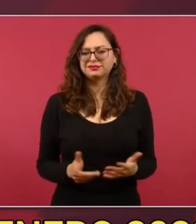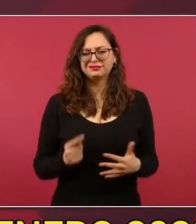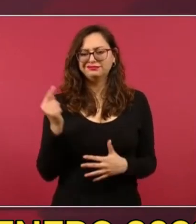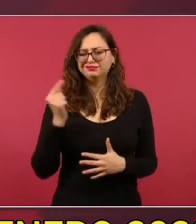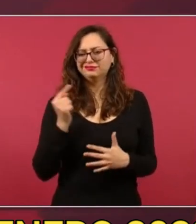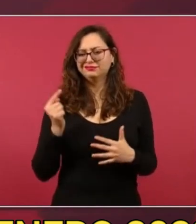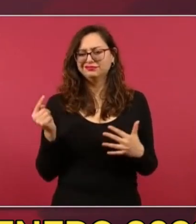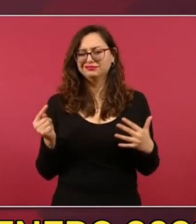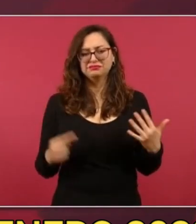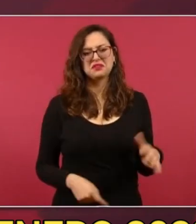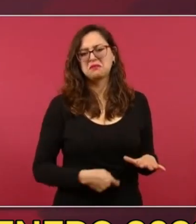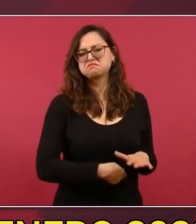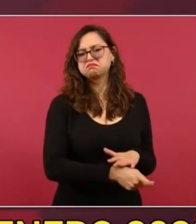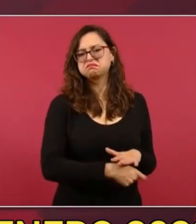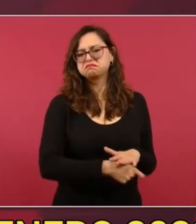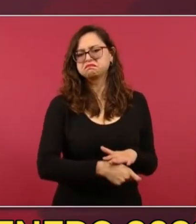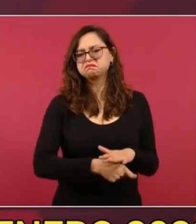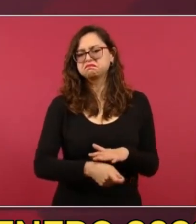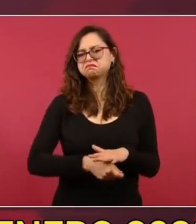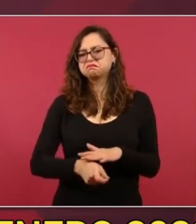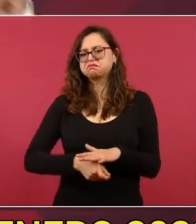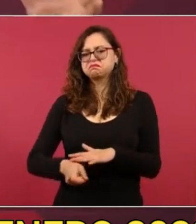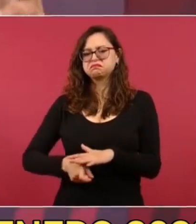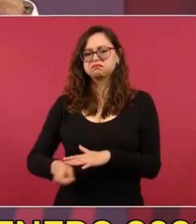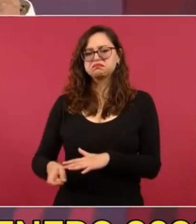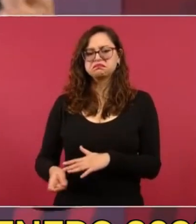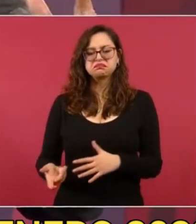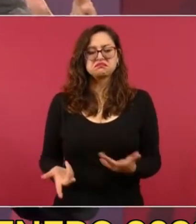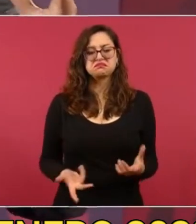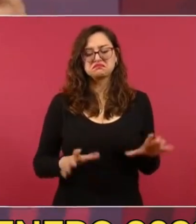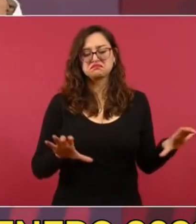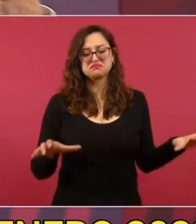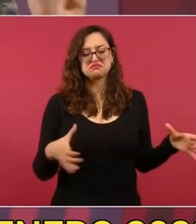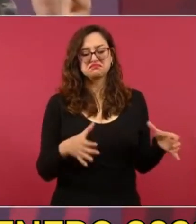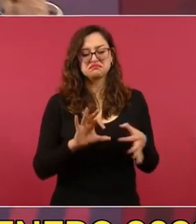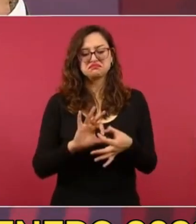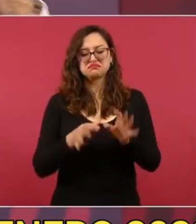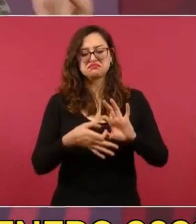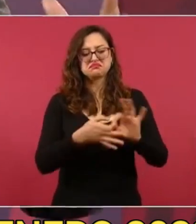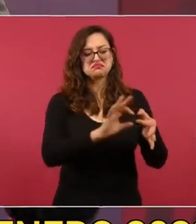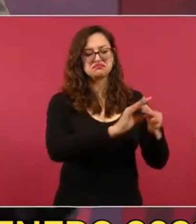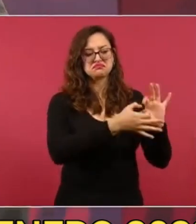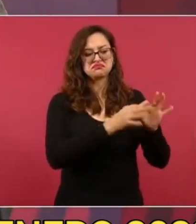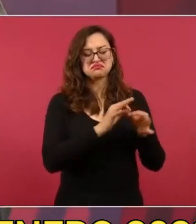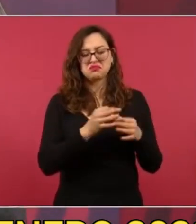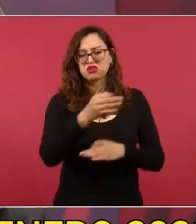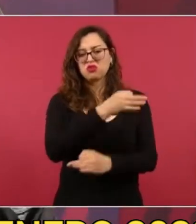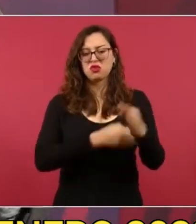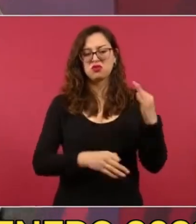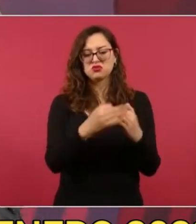etcétera, etcétera, etcétera. Entonces es una red de componendas y de